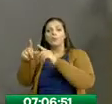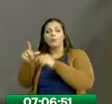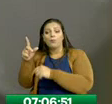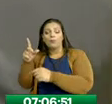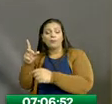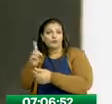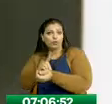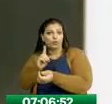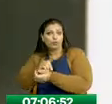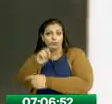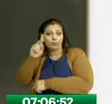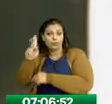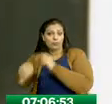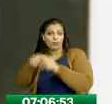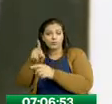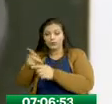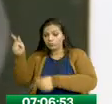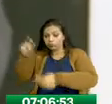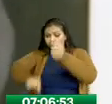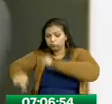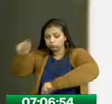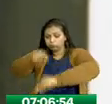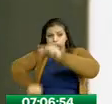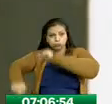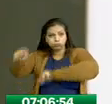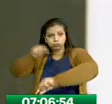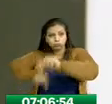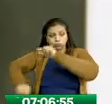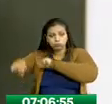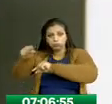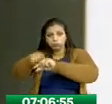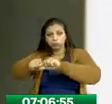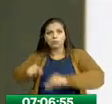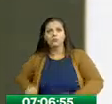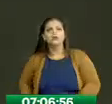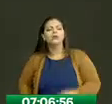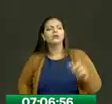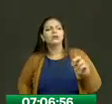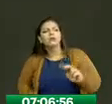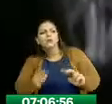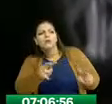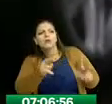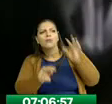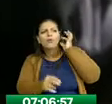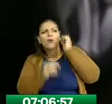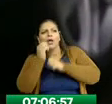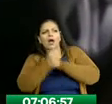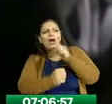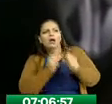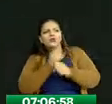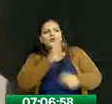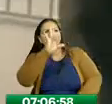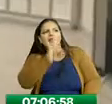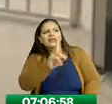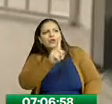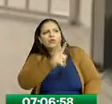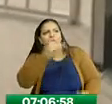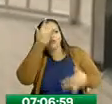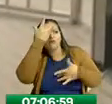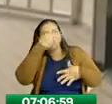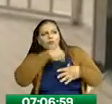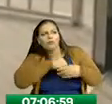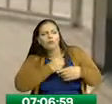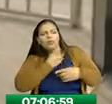de 71 años que fue ingresada con síntomas severos de la enfermedad y se recuperó 48 horas después